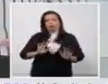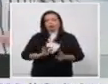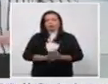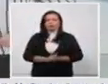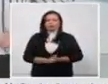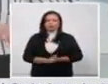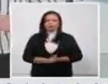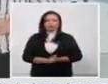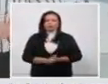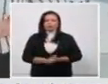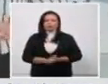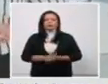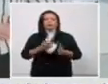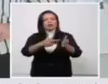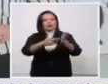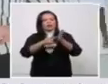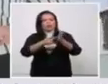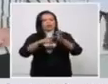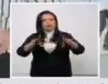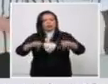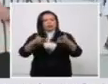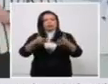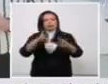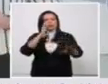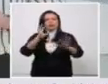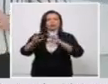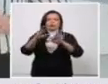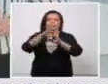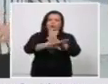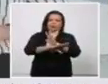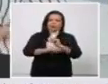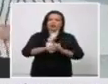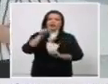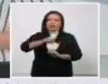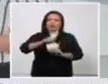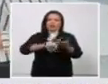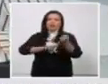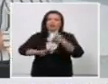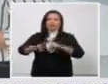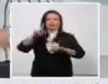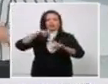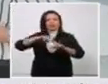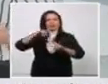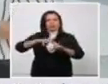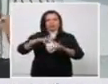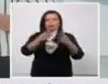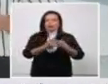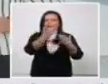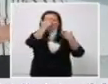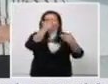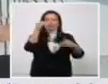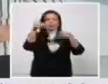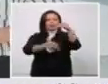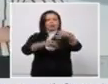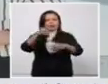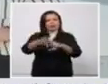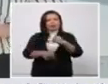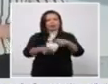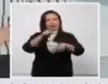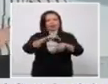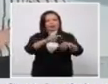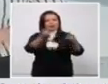Gregory Pérez Héctor, subdirector provincial de Salud Pública en este territorio. Muchas gracias, doctor, por acompañarnos en estos minutos